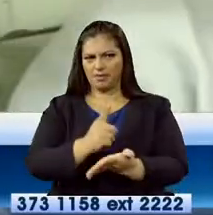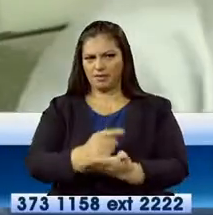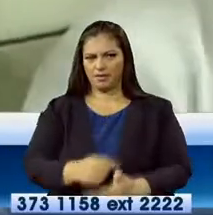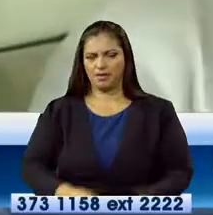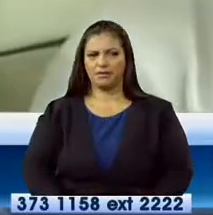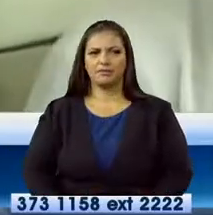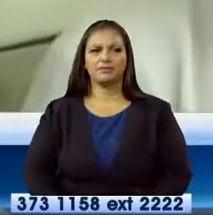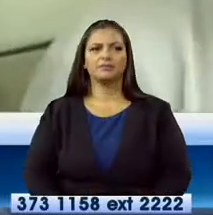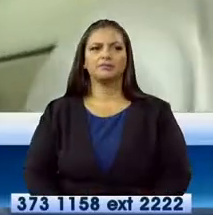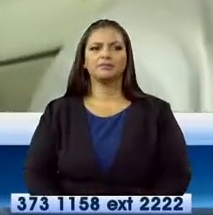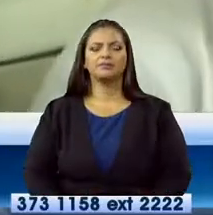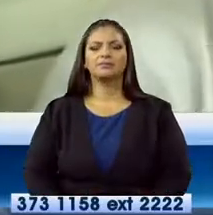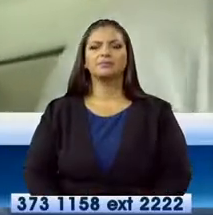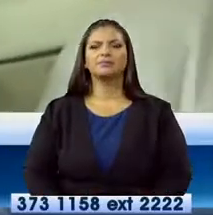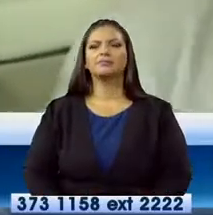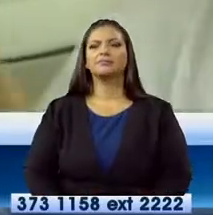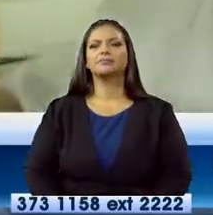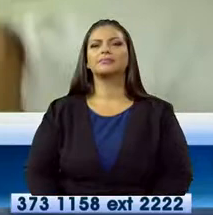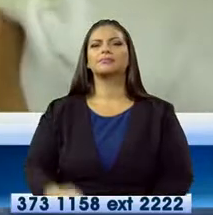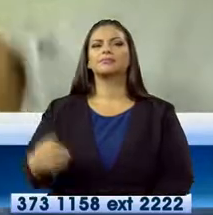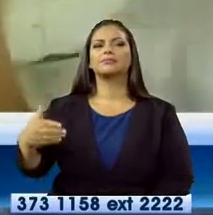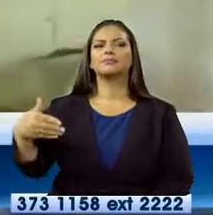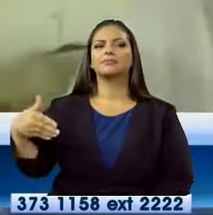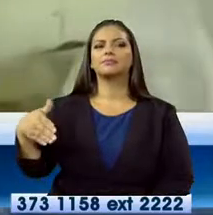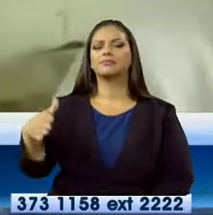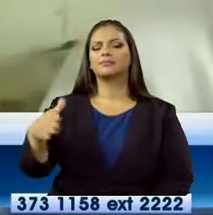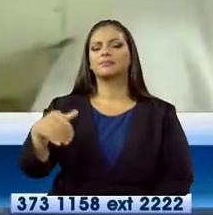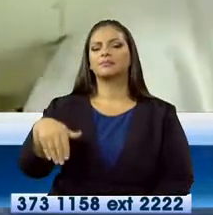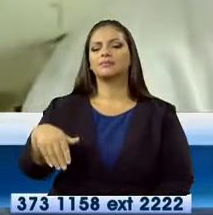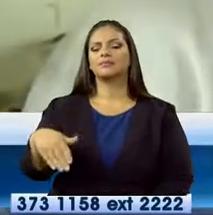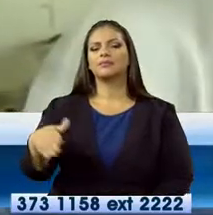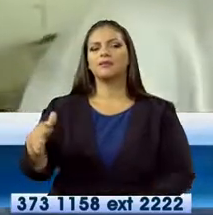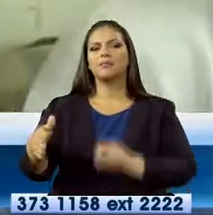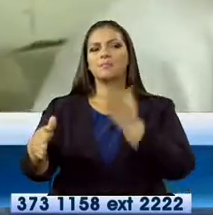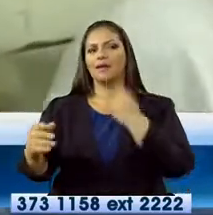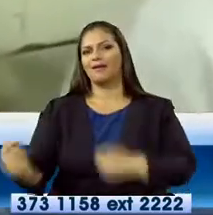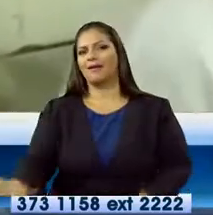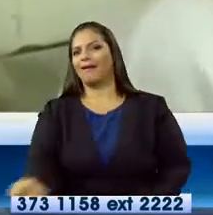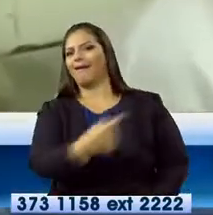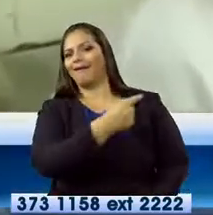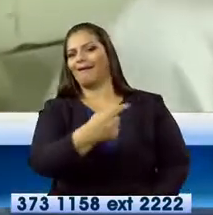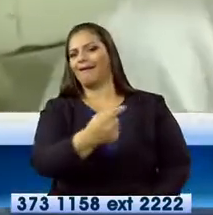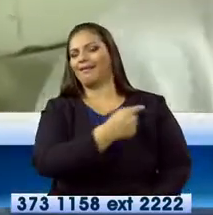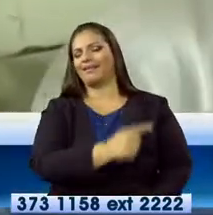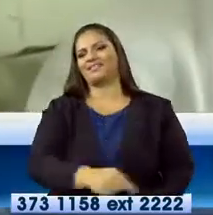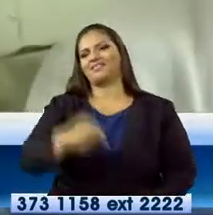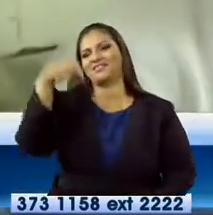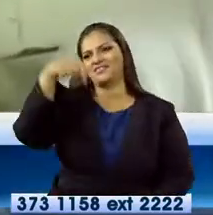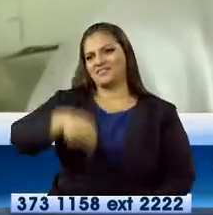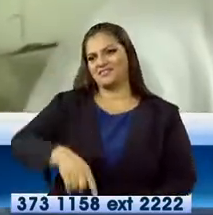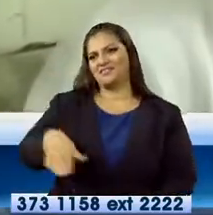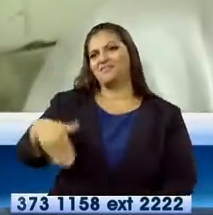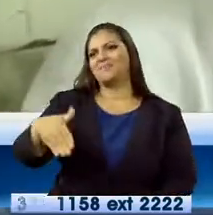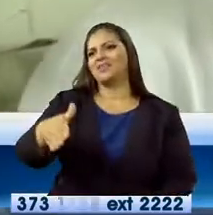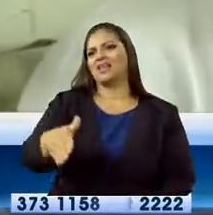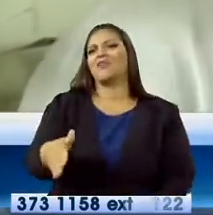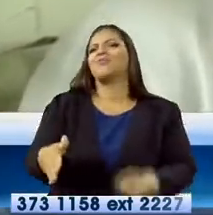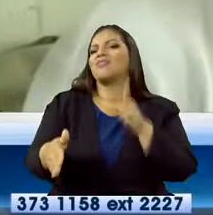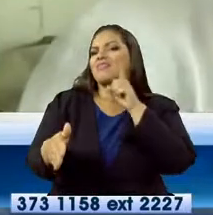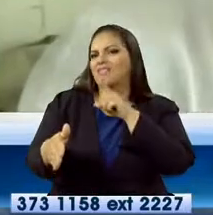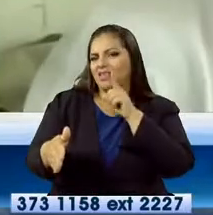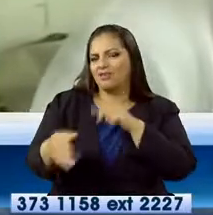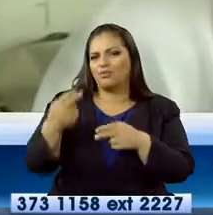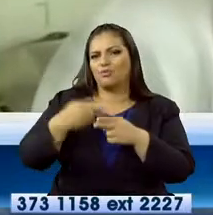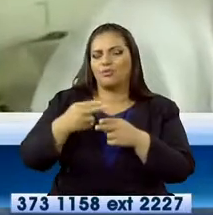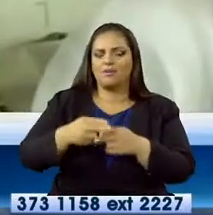Que... O sea, la pesca blanca es para el lado de allá. ¿La pesca negra qué es esta? Esta es la pesca negra, que llamamos la albacora, el bonito, el